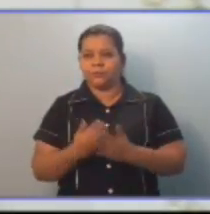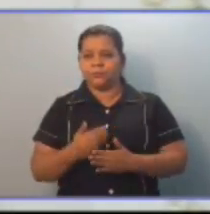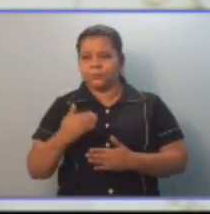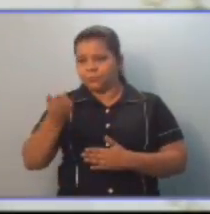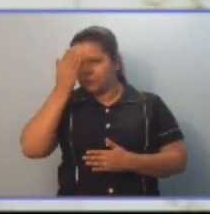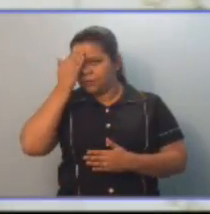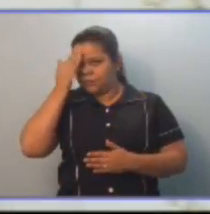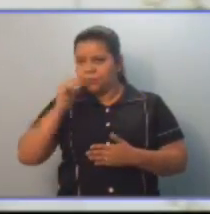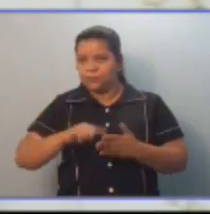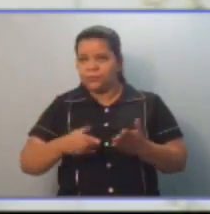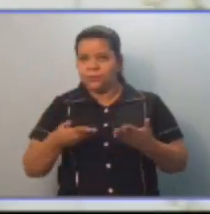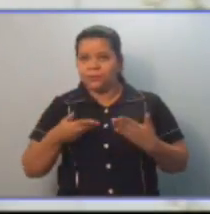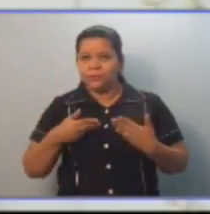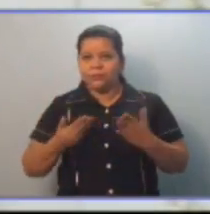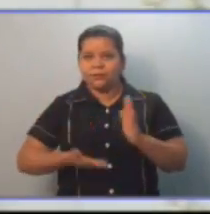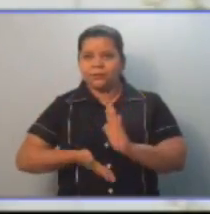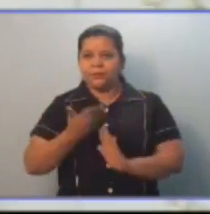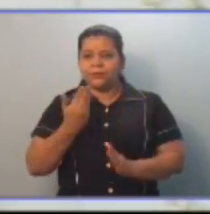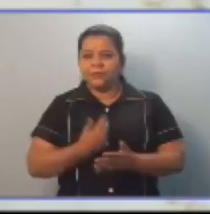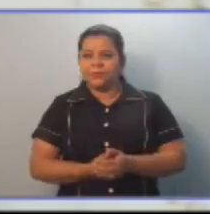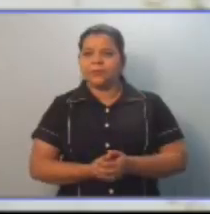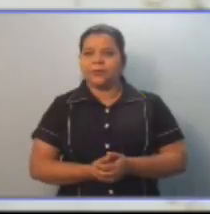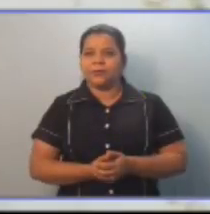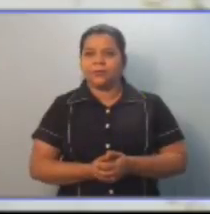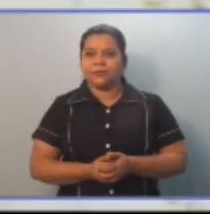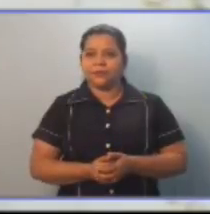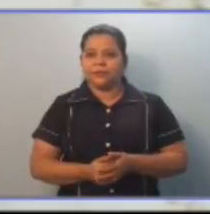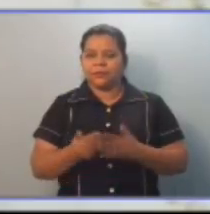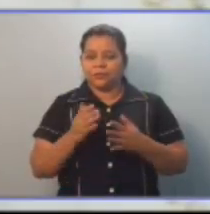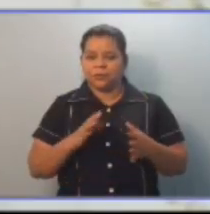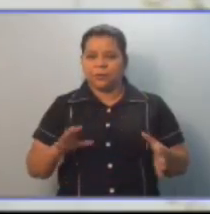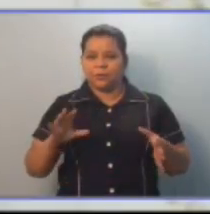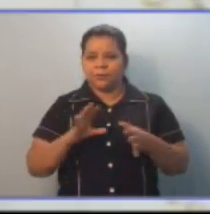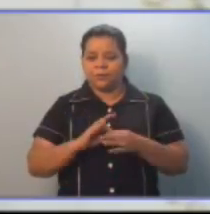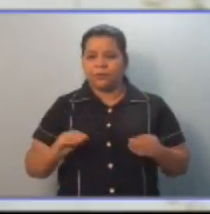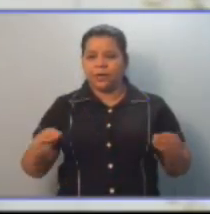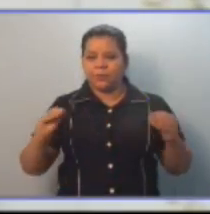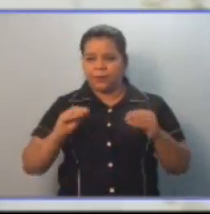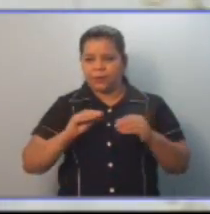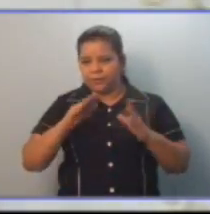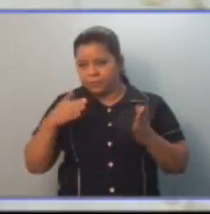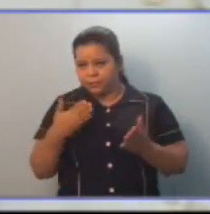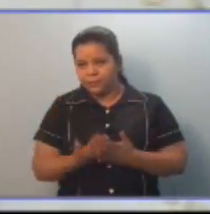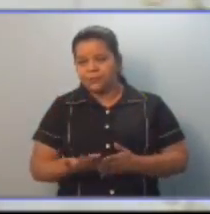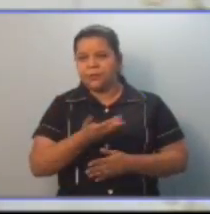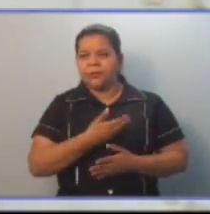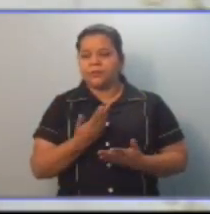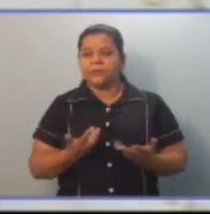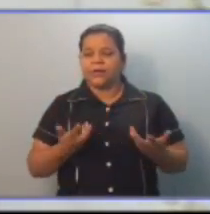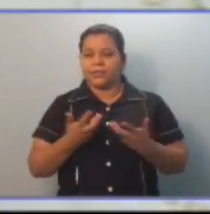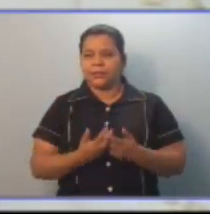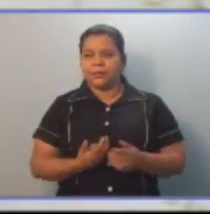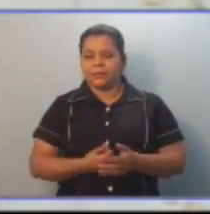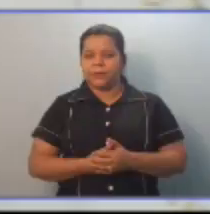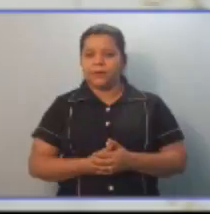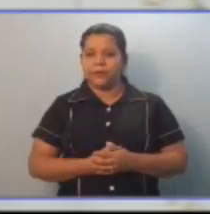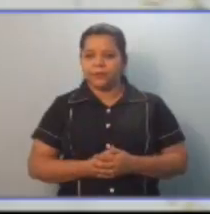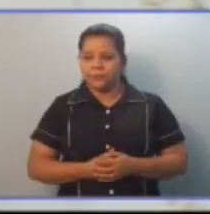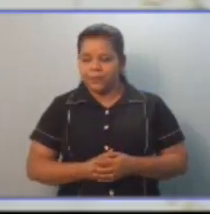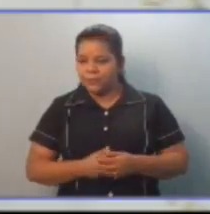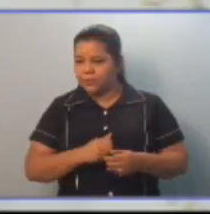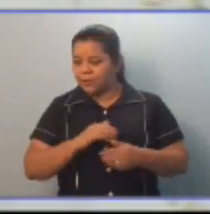texto constitucional sobre texto de una interpretación, por más interpretación extensiva que sea. Lo que es bien peligroso, ¿verdad?